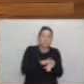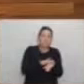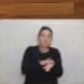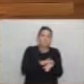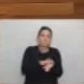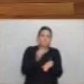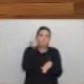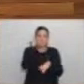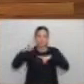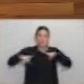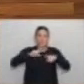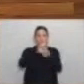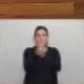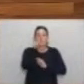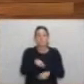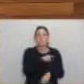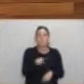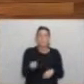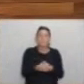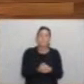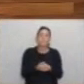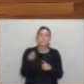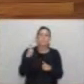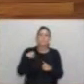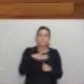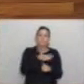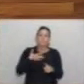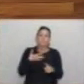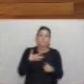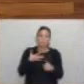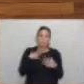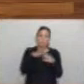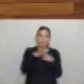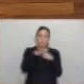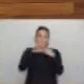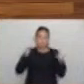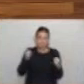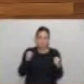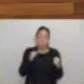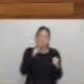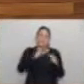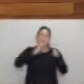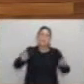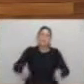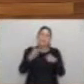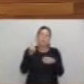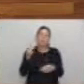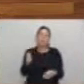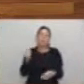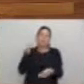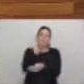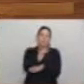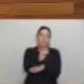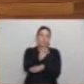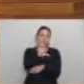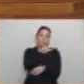Con igual voluntad de entendimiento abordaremos la reforma de la financiación autonómica, uno de